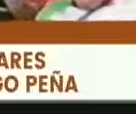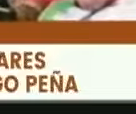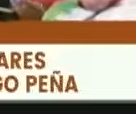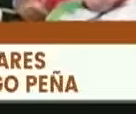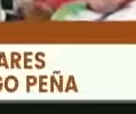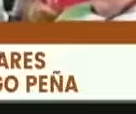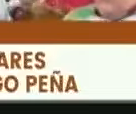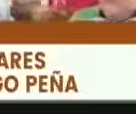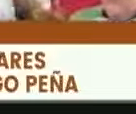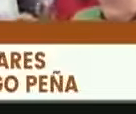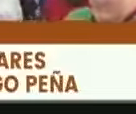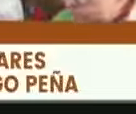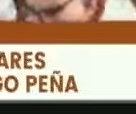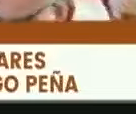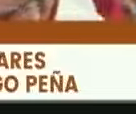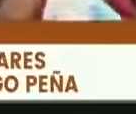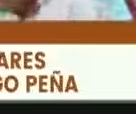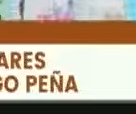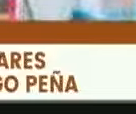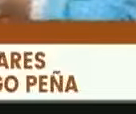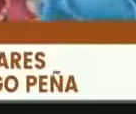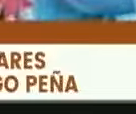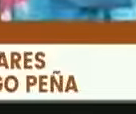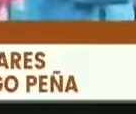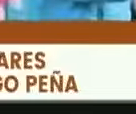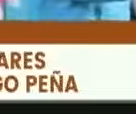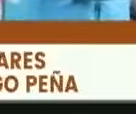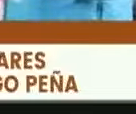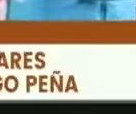la revolución y a nuestro presidente Nicolás Maduro.